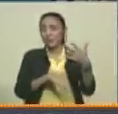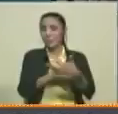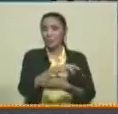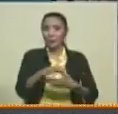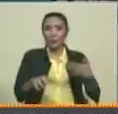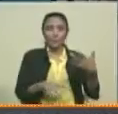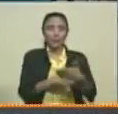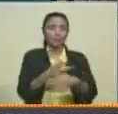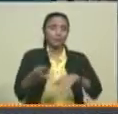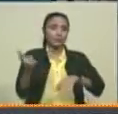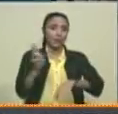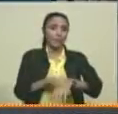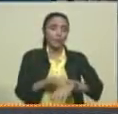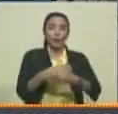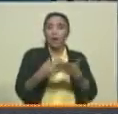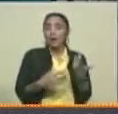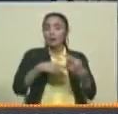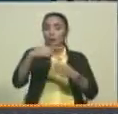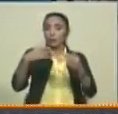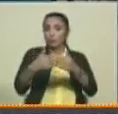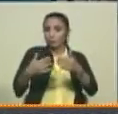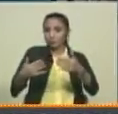Si la revolución retrocede,